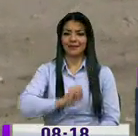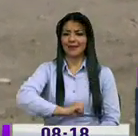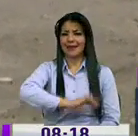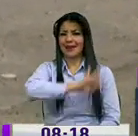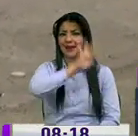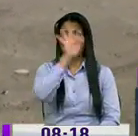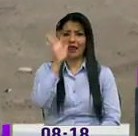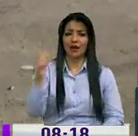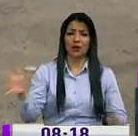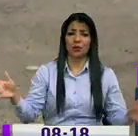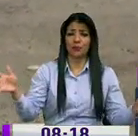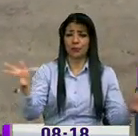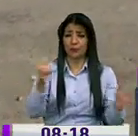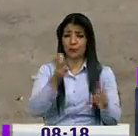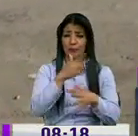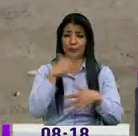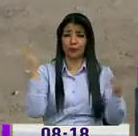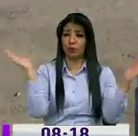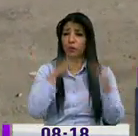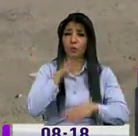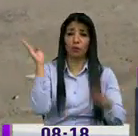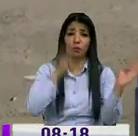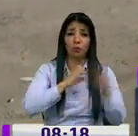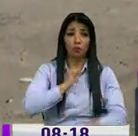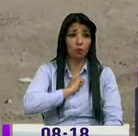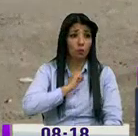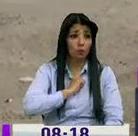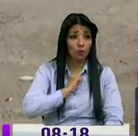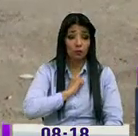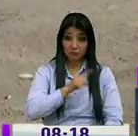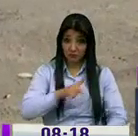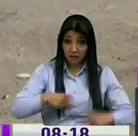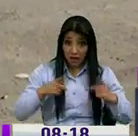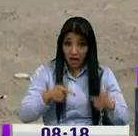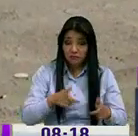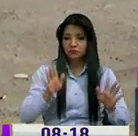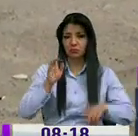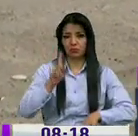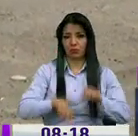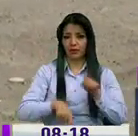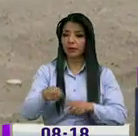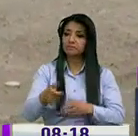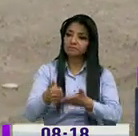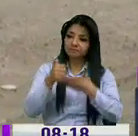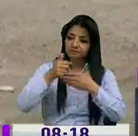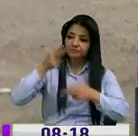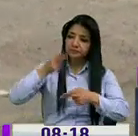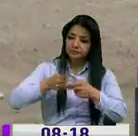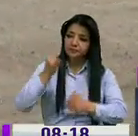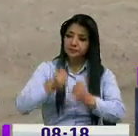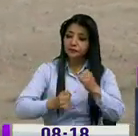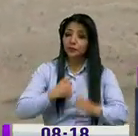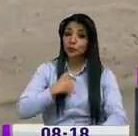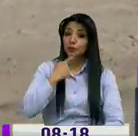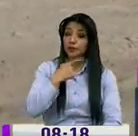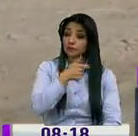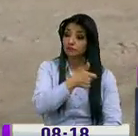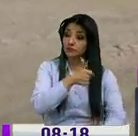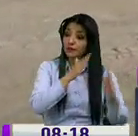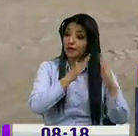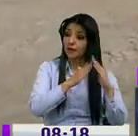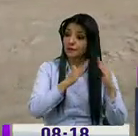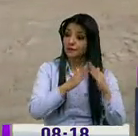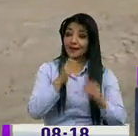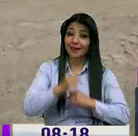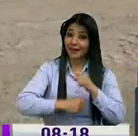el viento, el polvo, y los vecinos, me imagino, no pueden vivir así. Vecina, ayúdeme con su nombre y apellido. Usted me decía que vive aquí